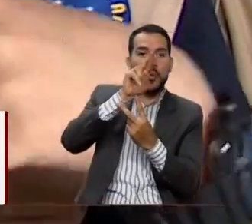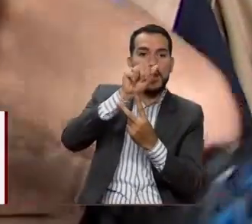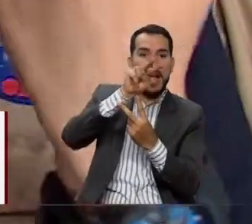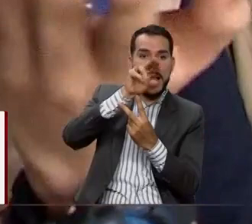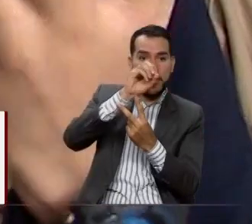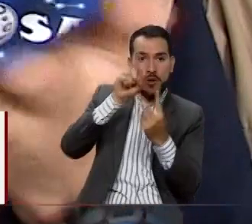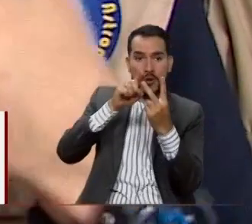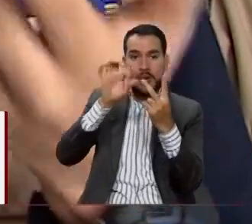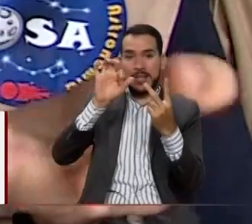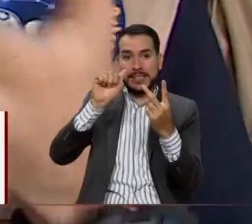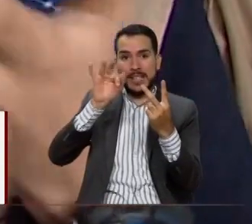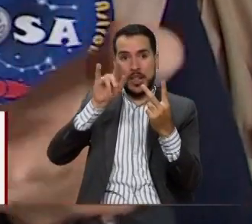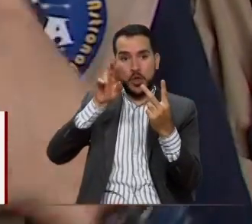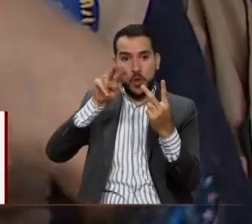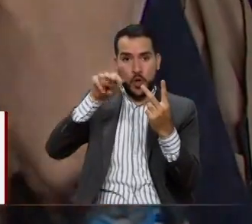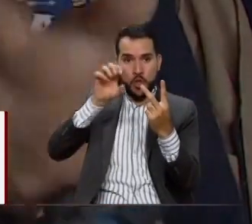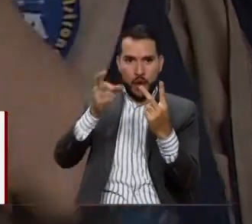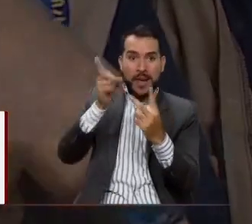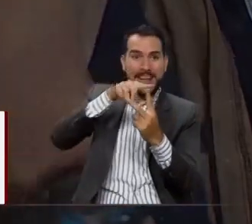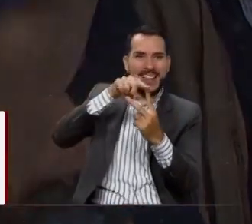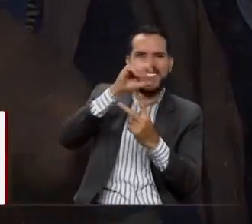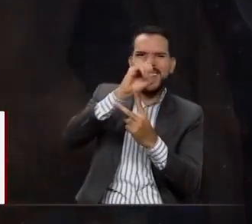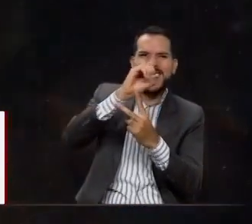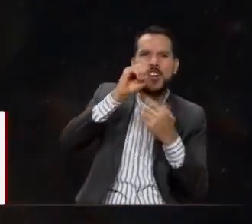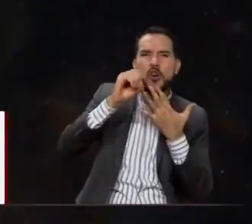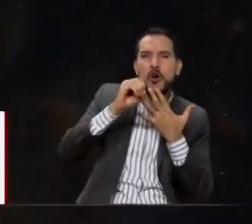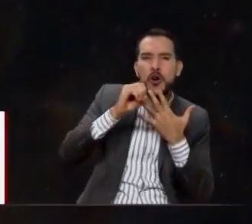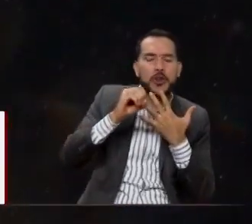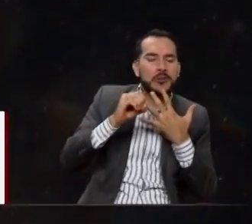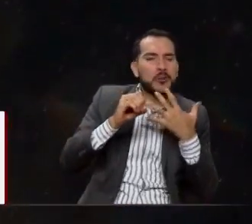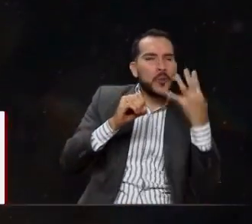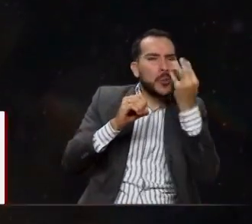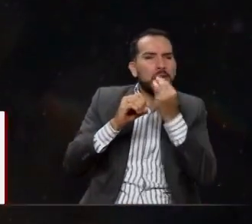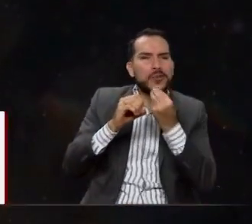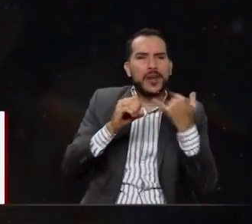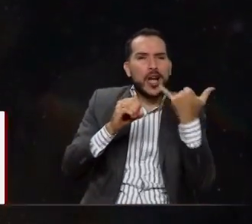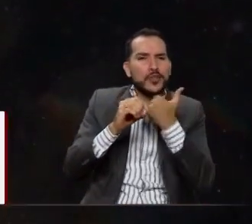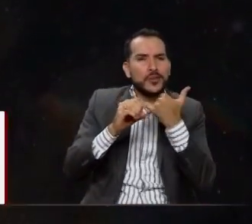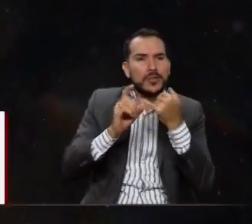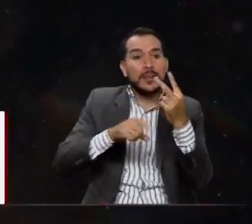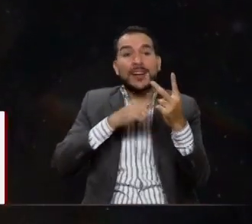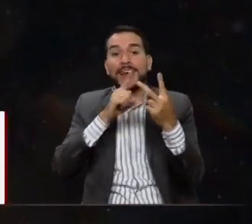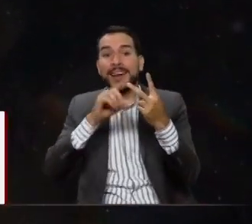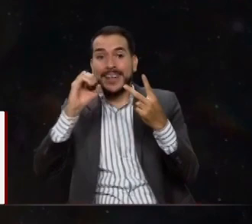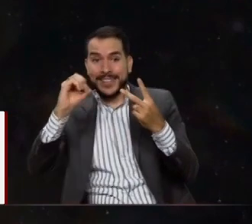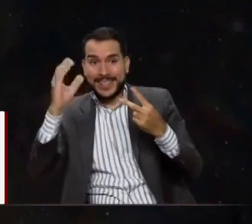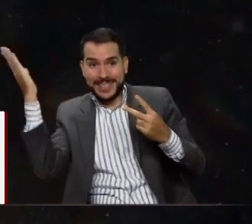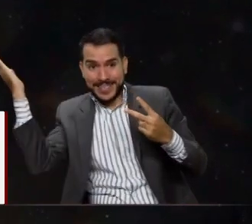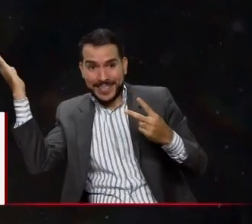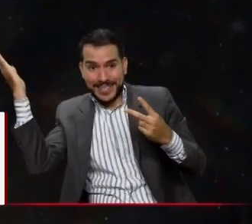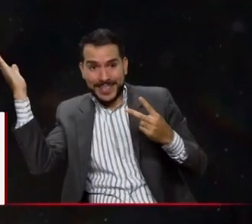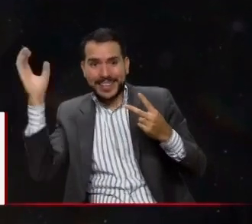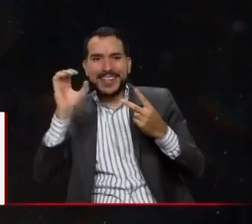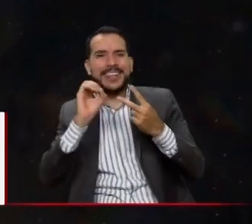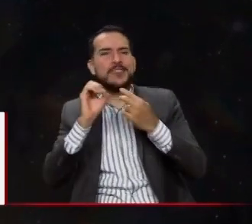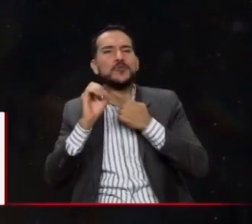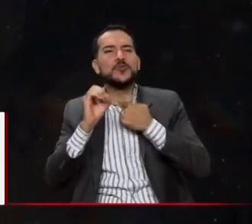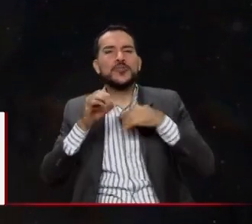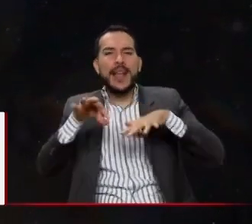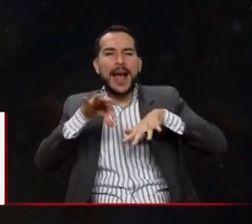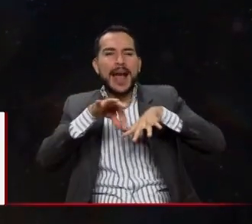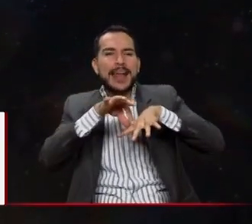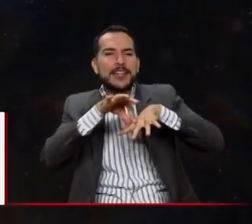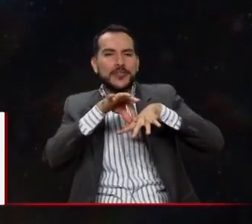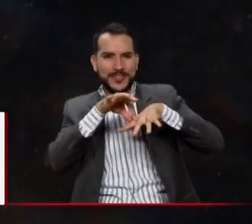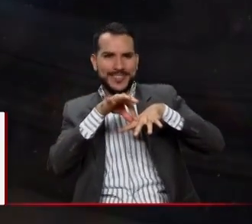el color tan bono que tiene azul un azul muy bonito y Saturno Pues por los Anillos porque me gustan mucho las cosas